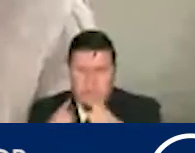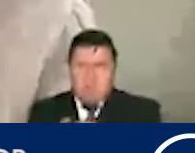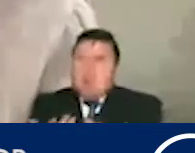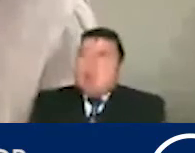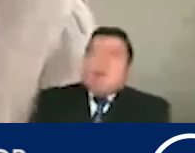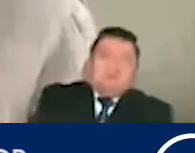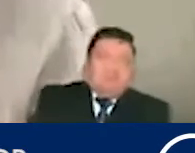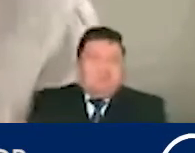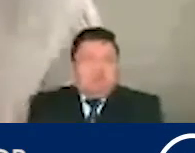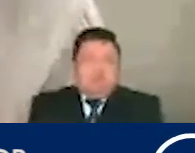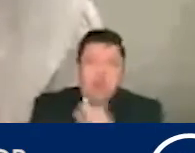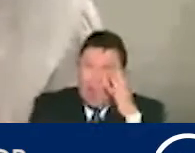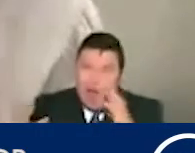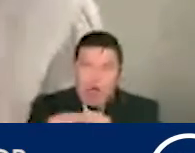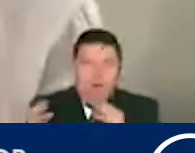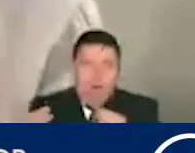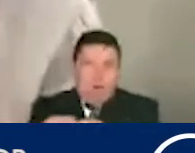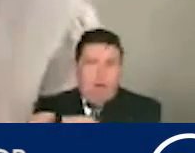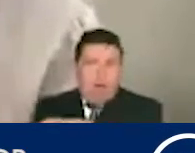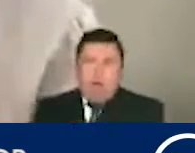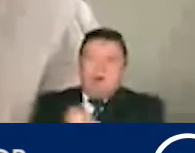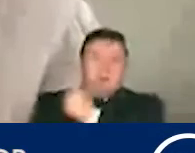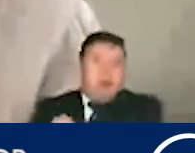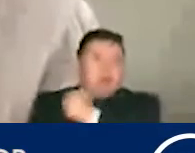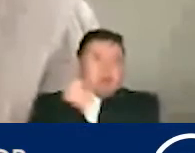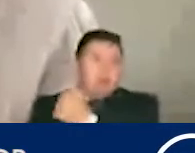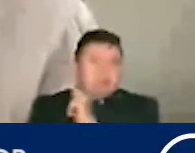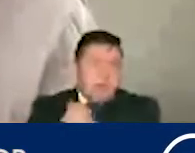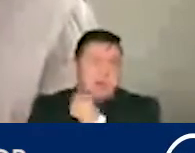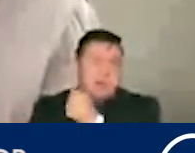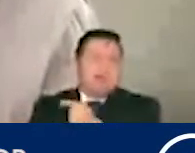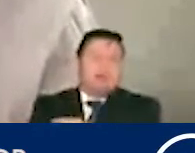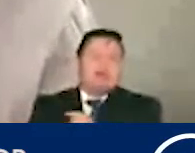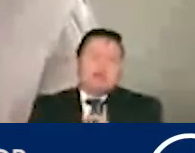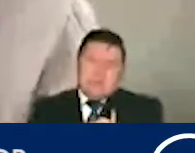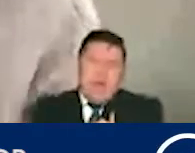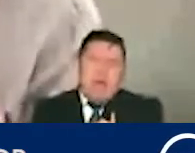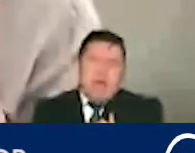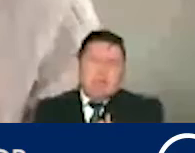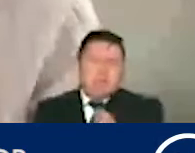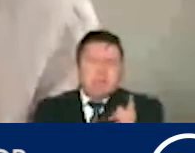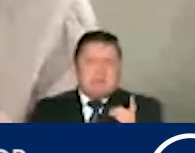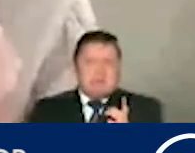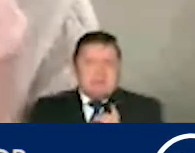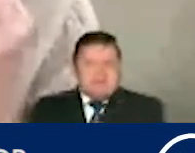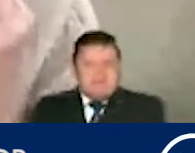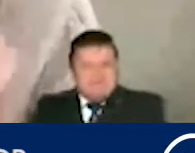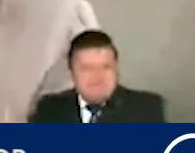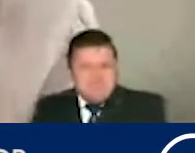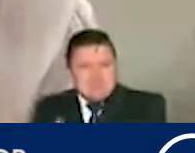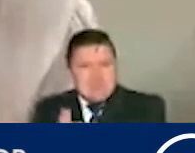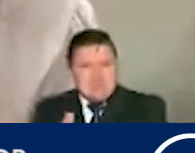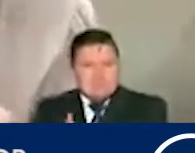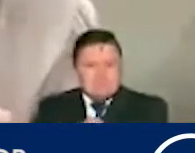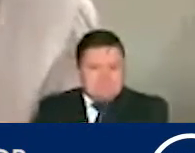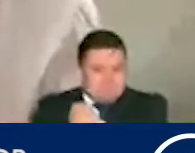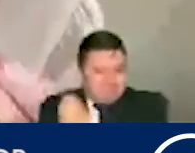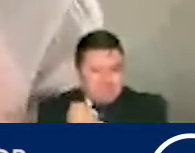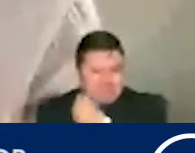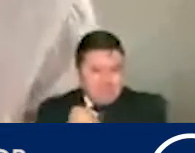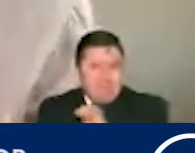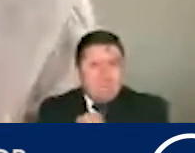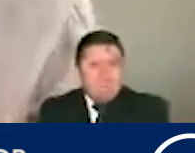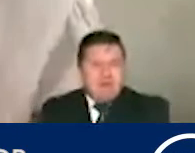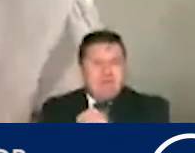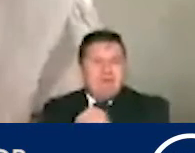obsesión, además de honrar los acuerdos y todos los recursos adicionales que le hemos dado al sector? Pues también, como usted dice, concurrir con recursos que están en este